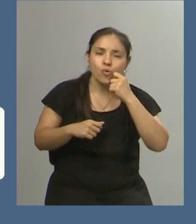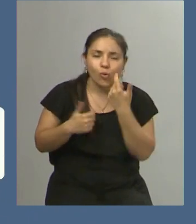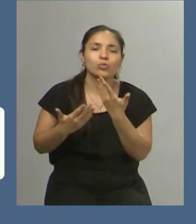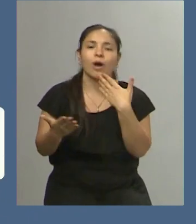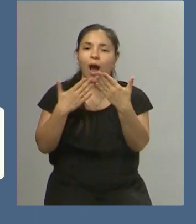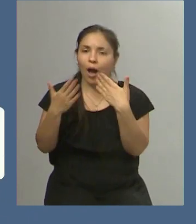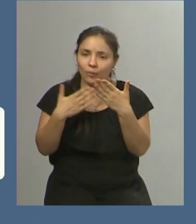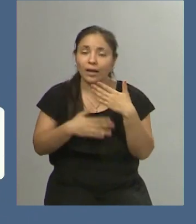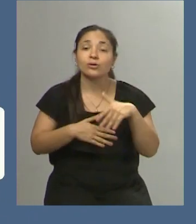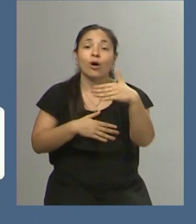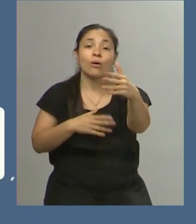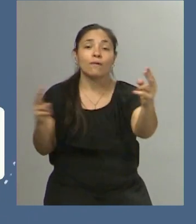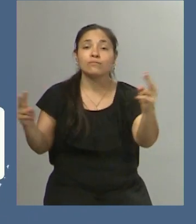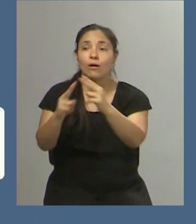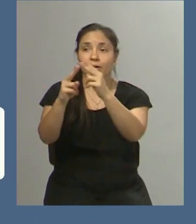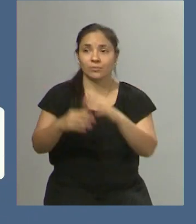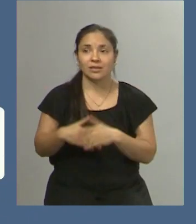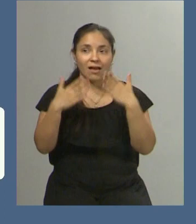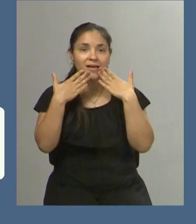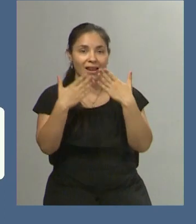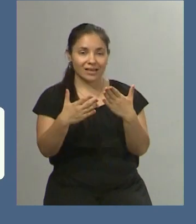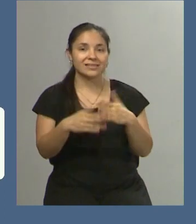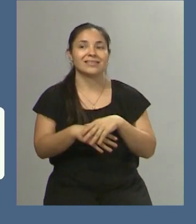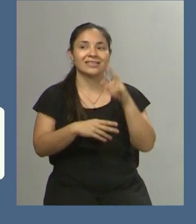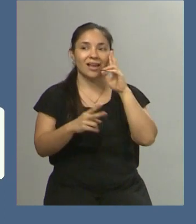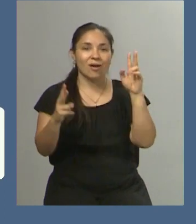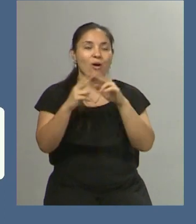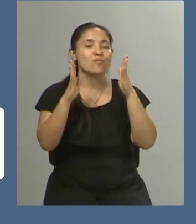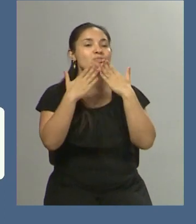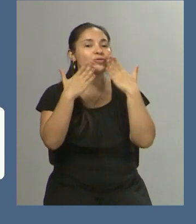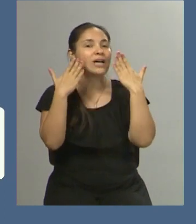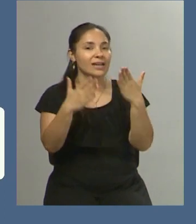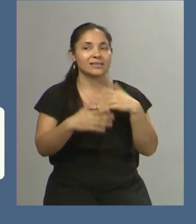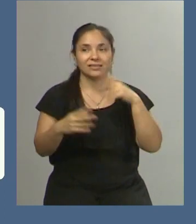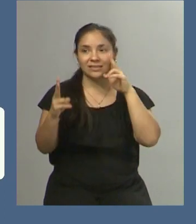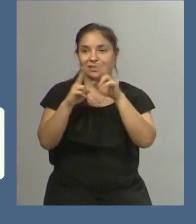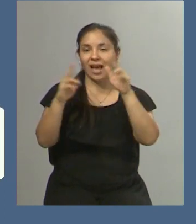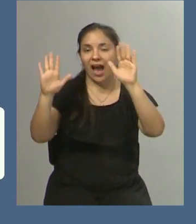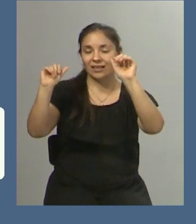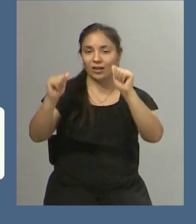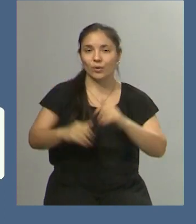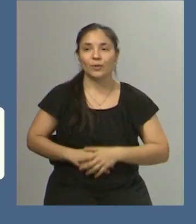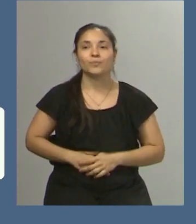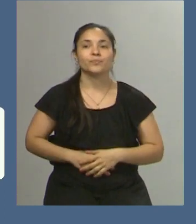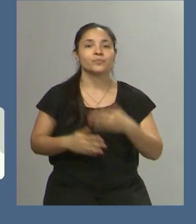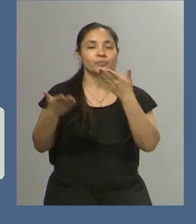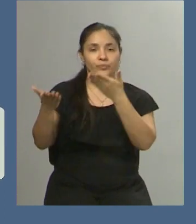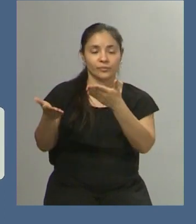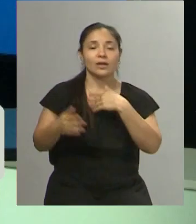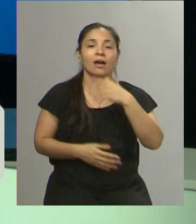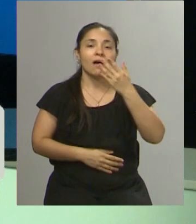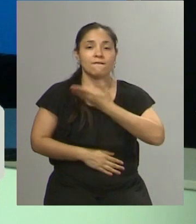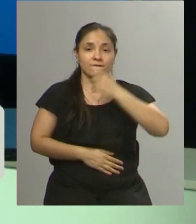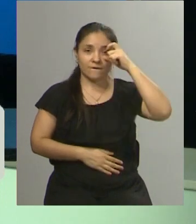bueno, será hasta cualquier momento. Gracias y hasta cualquier momento. Muchas gracias. Hasta luego. Un abrazo grande. Así pasaba